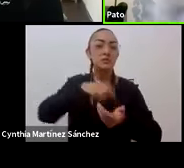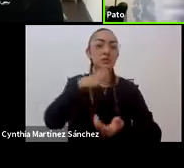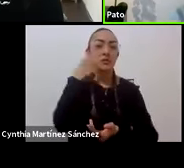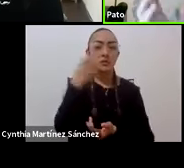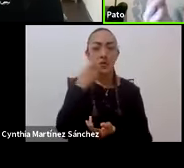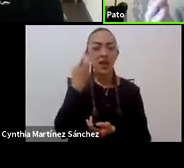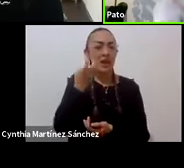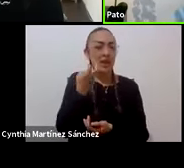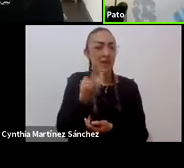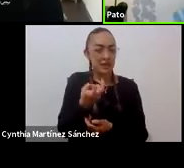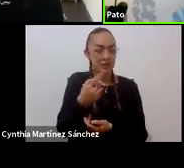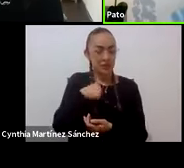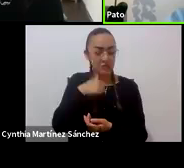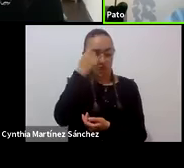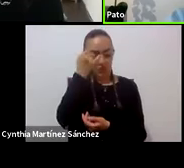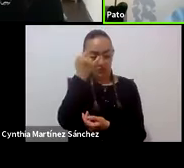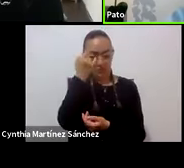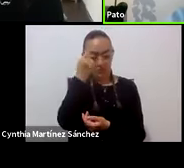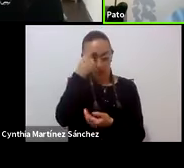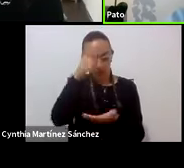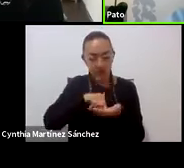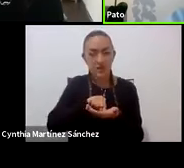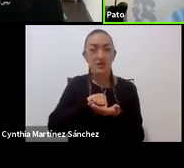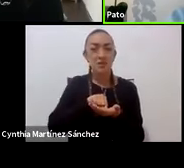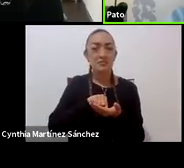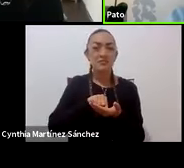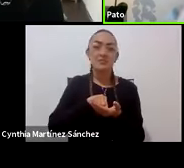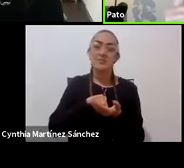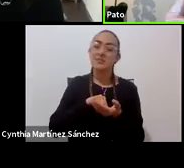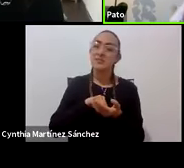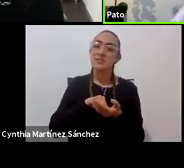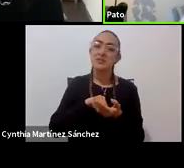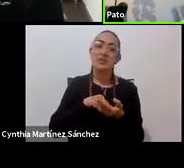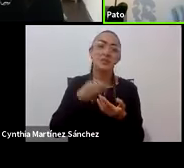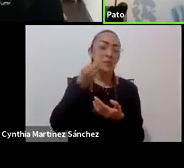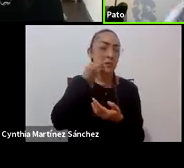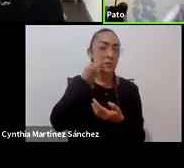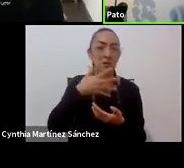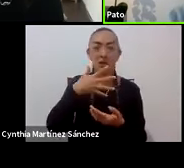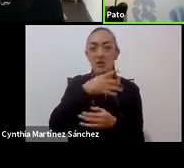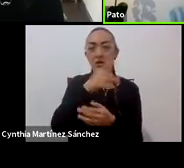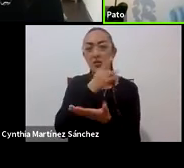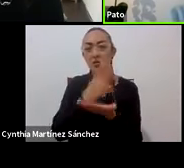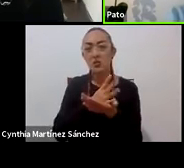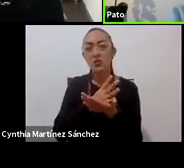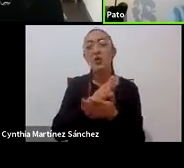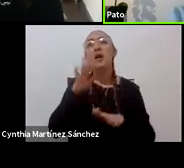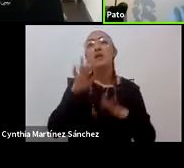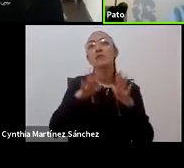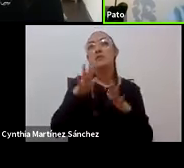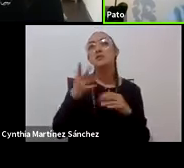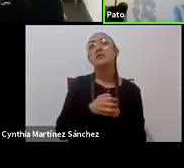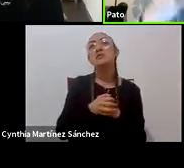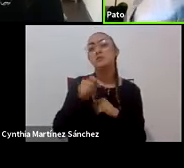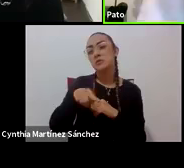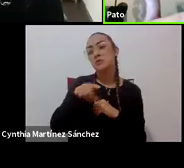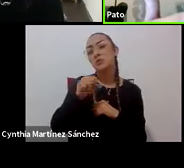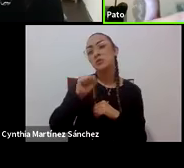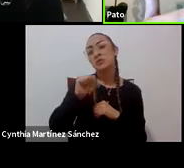dentro y fuera era algo grandioso y que solo se disparaba, como decía Samuel o como decía